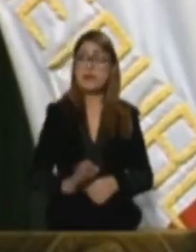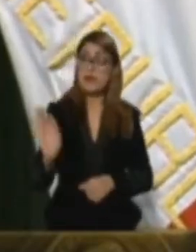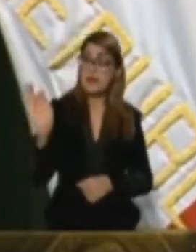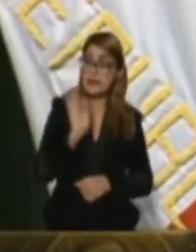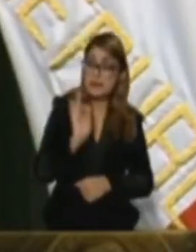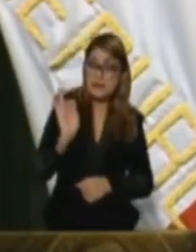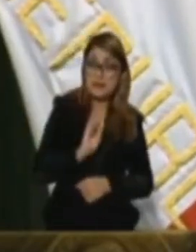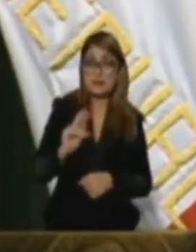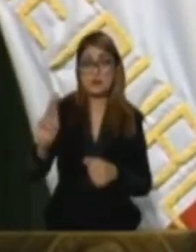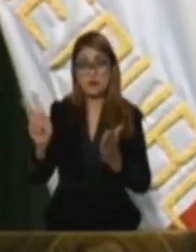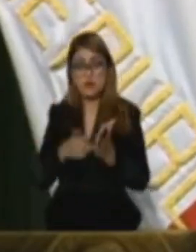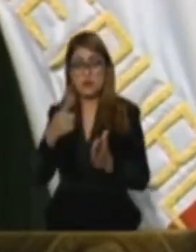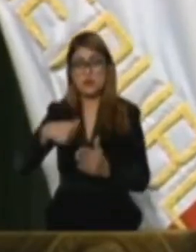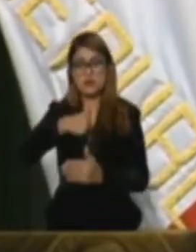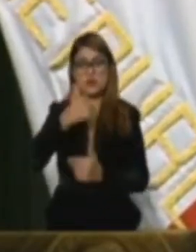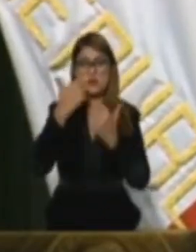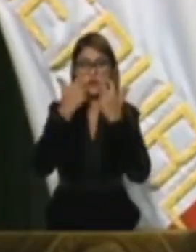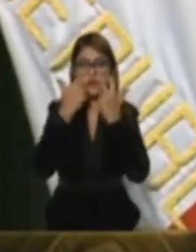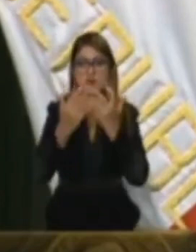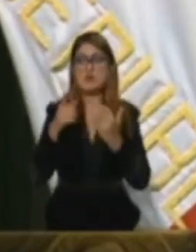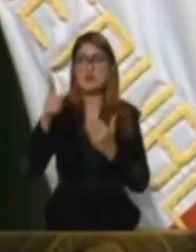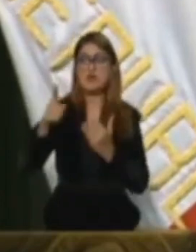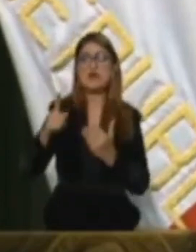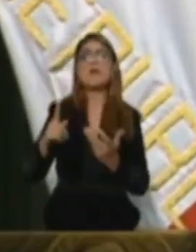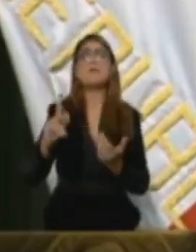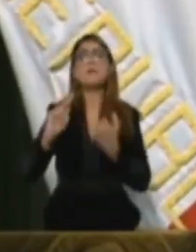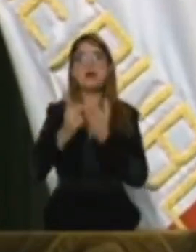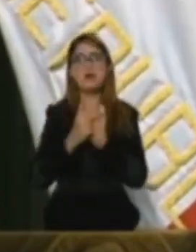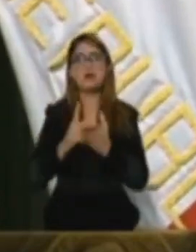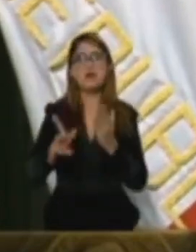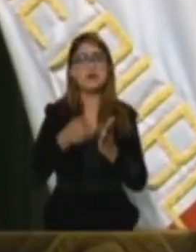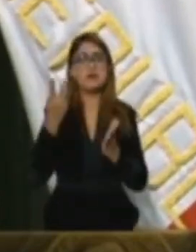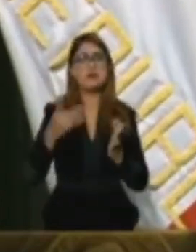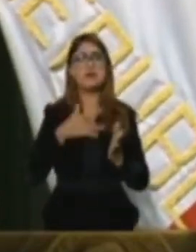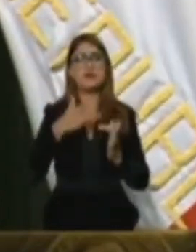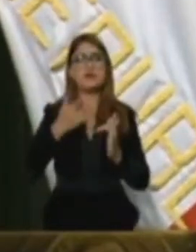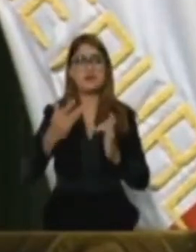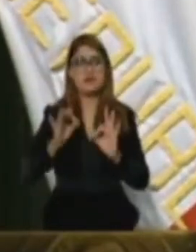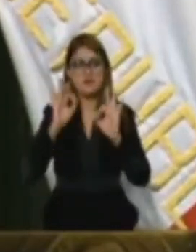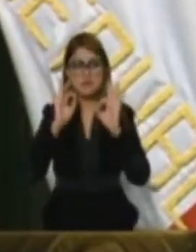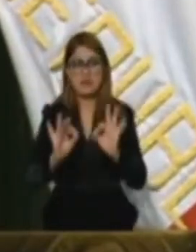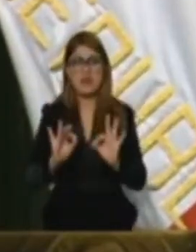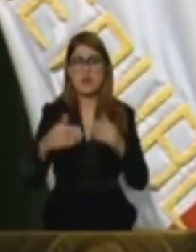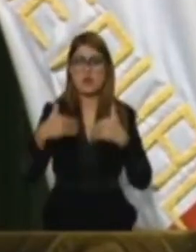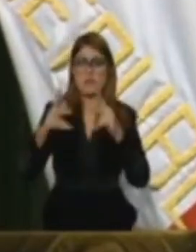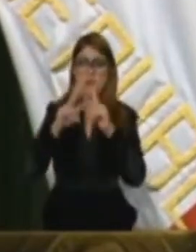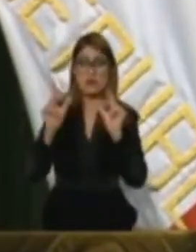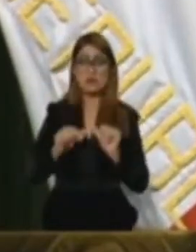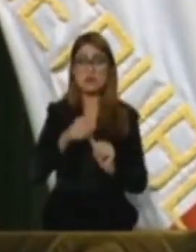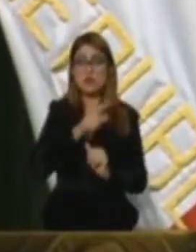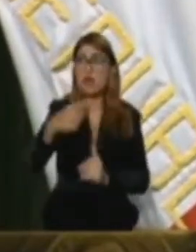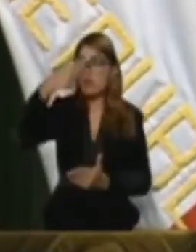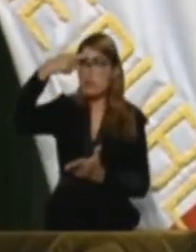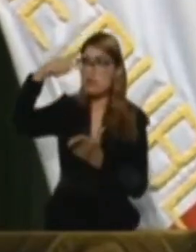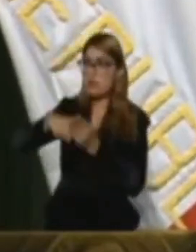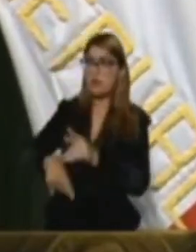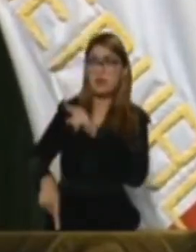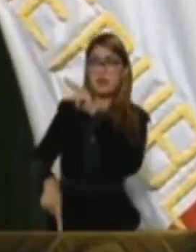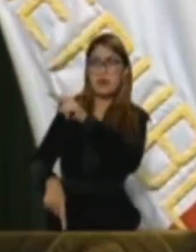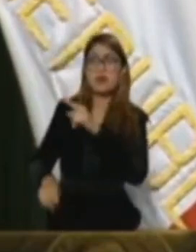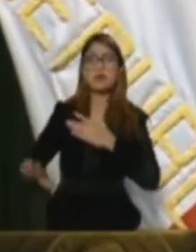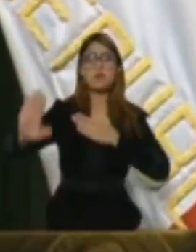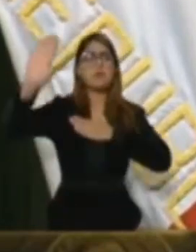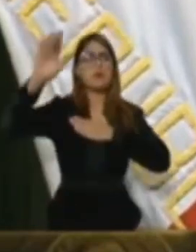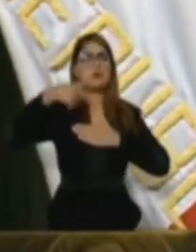reinar la paz en la República os habéis equivocado, habéis creído en las palabras falaces de un hombre que os ofreció pacificar